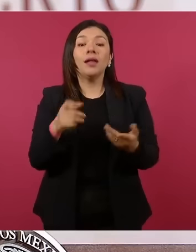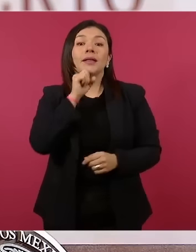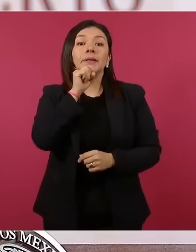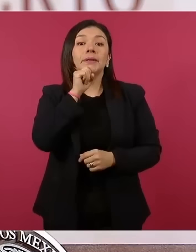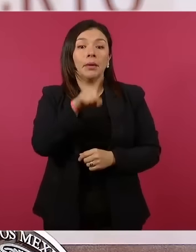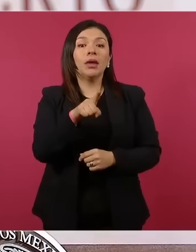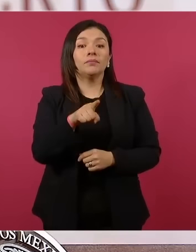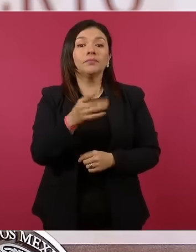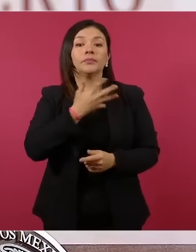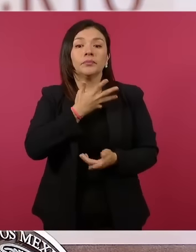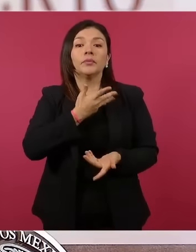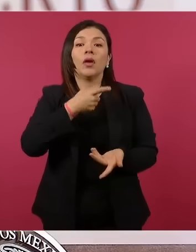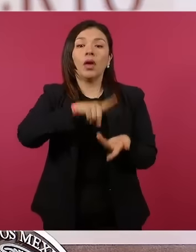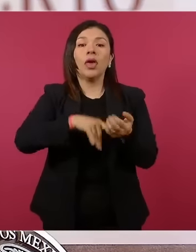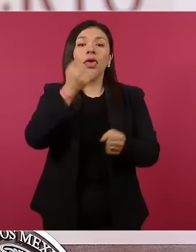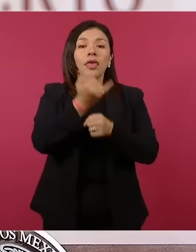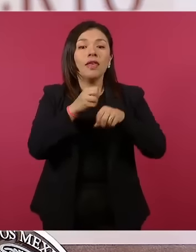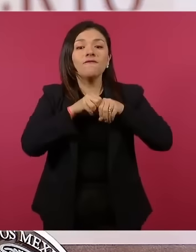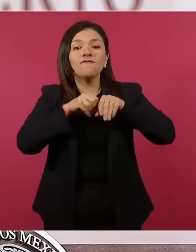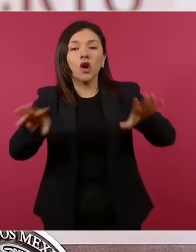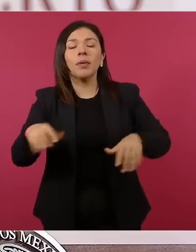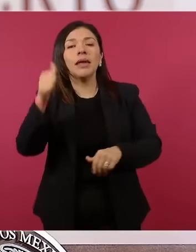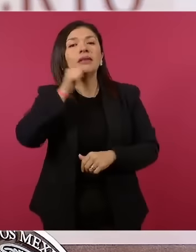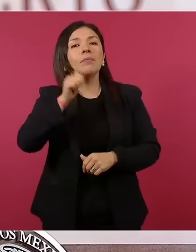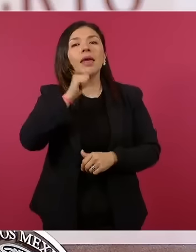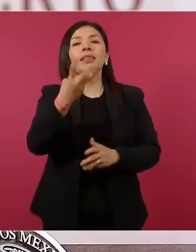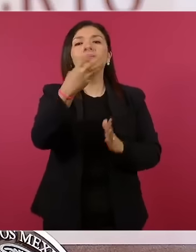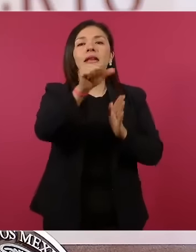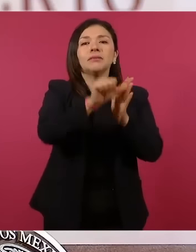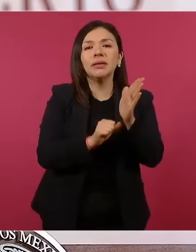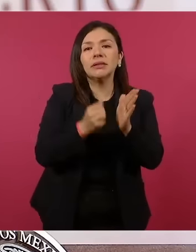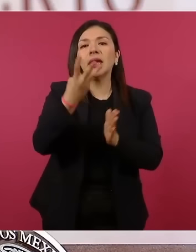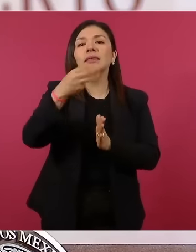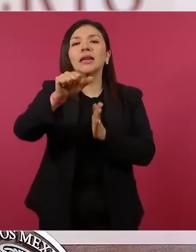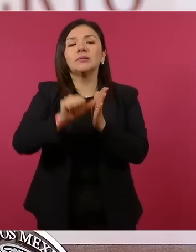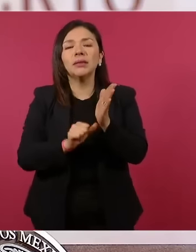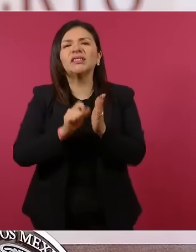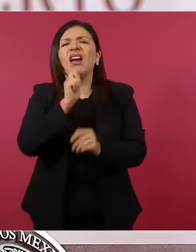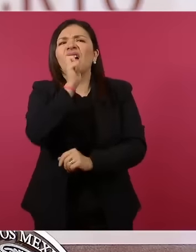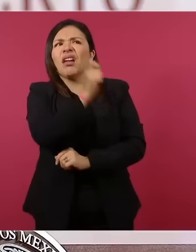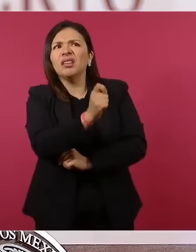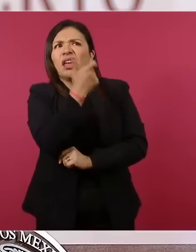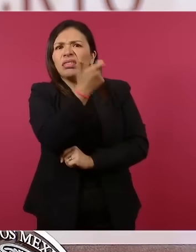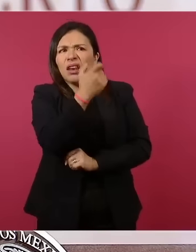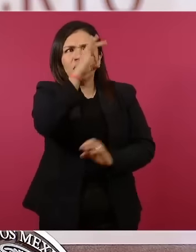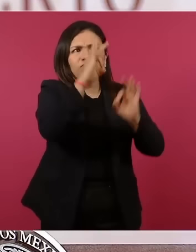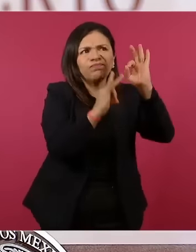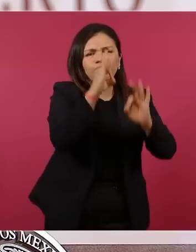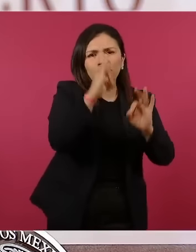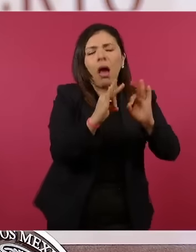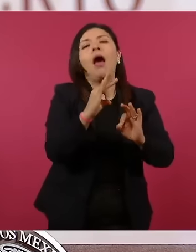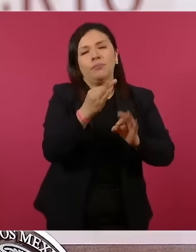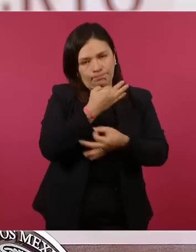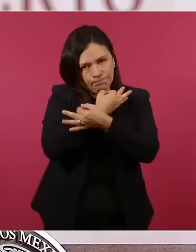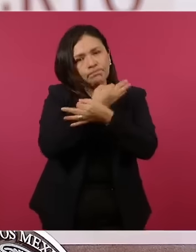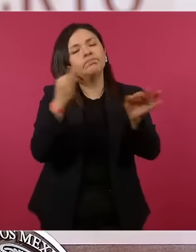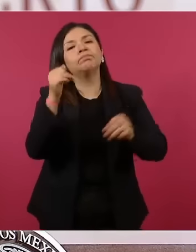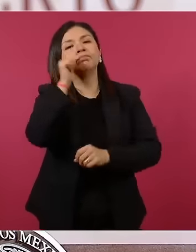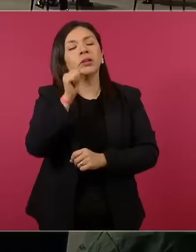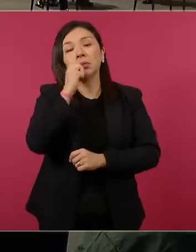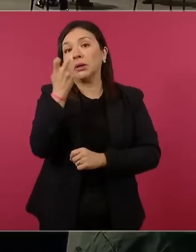que va a haber un informe que se va a dar de manera trimestral sobre el estado que guarden las finanzas del propio fideicomiso. Y